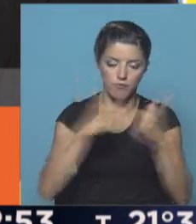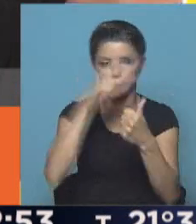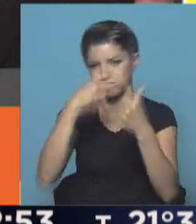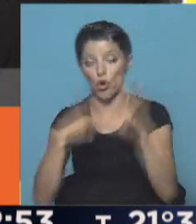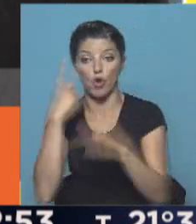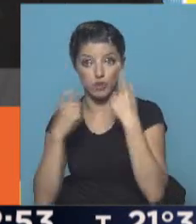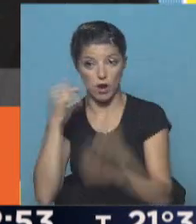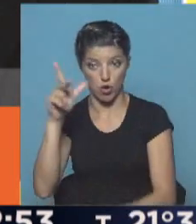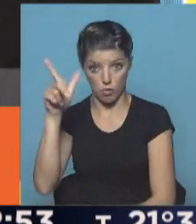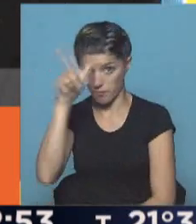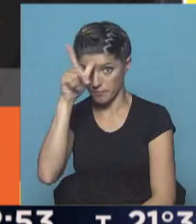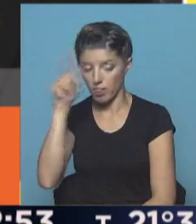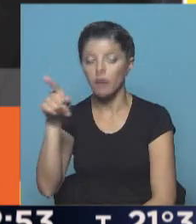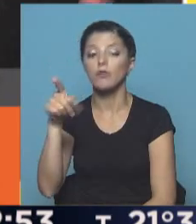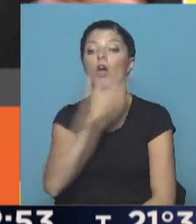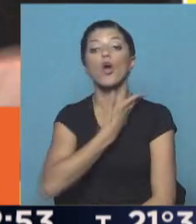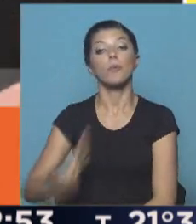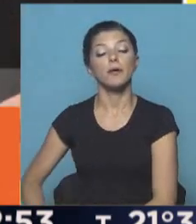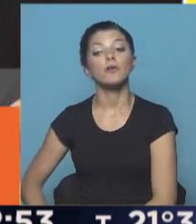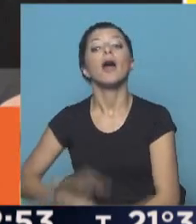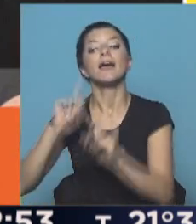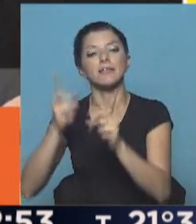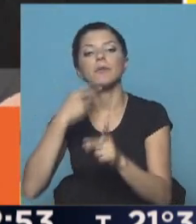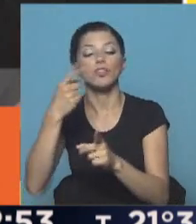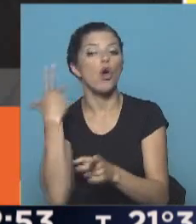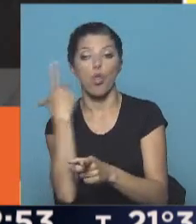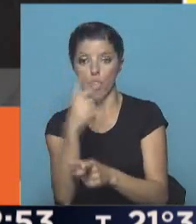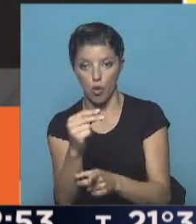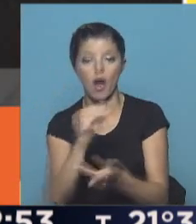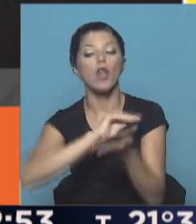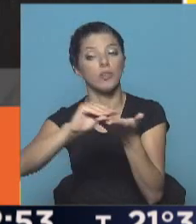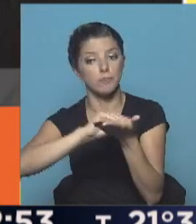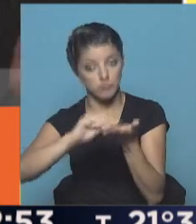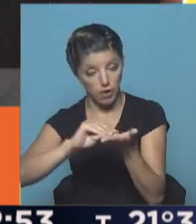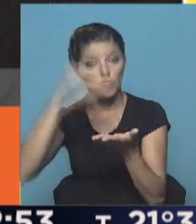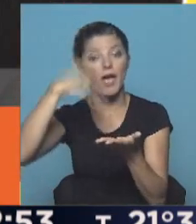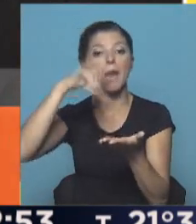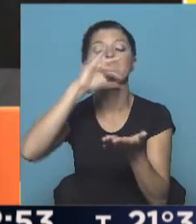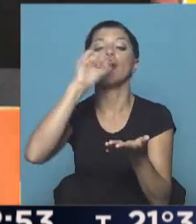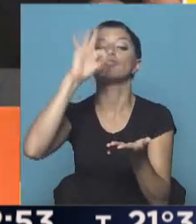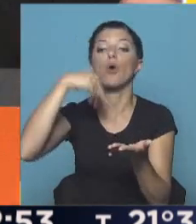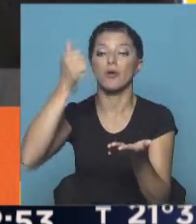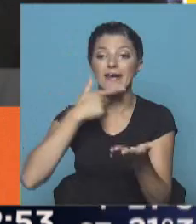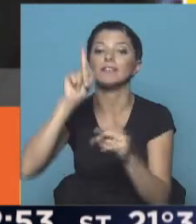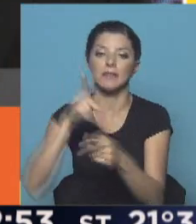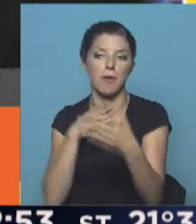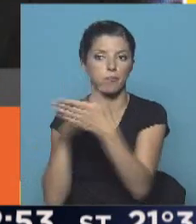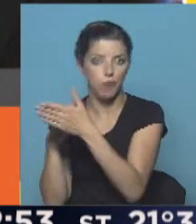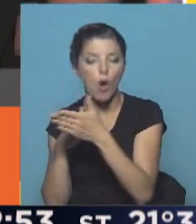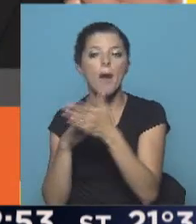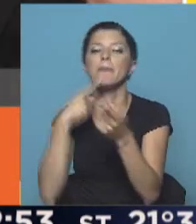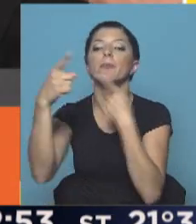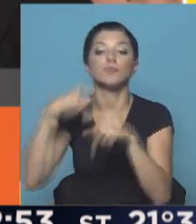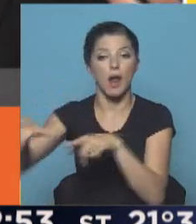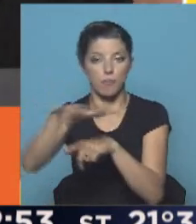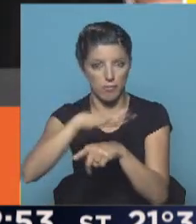legislativas o regionales que tendrían que hacerse este año, que impidió la asunción de los diputados del Amazonas y que está poniendo obstáculos al revocatorio hasta suspenderlo. Ahora uno mira